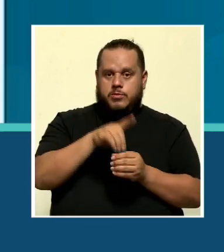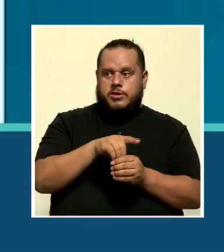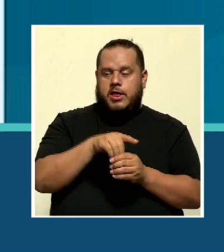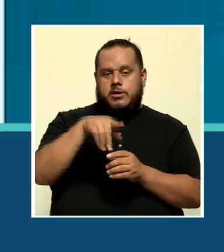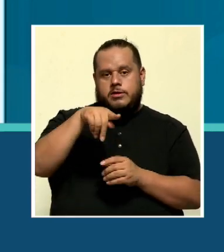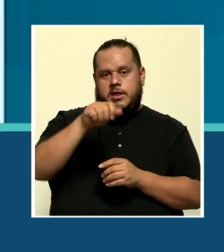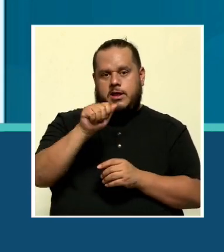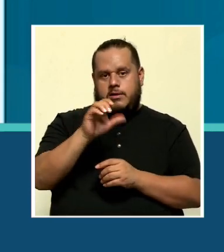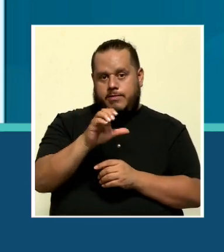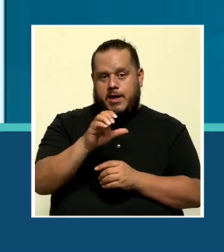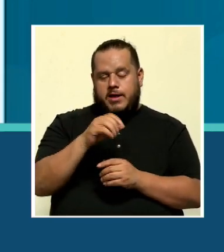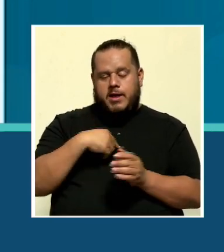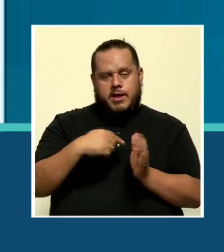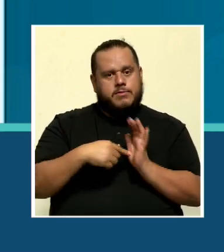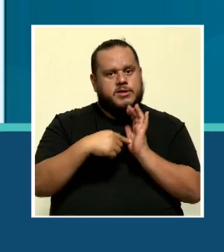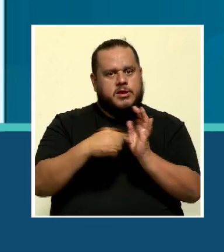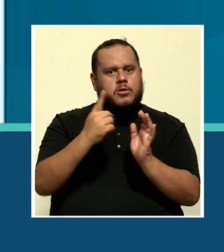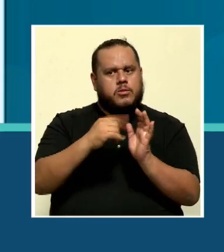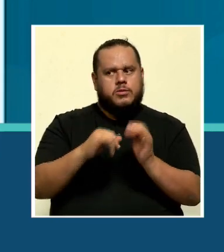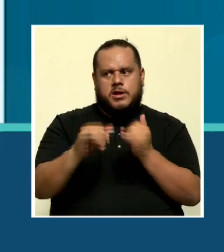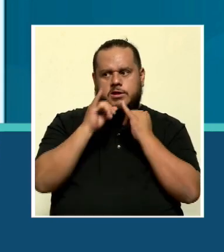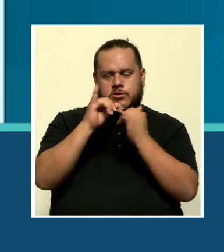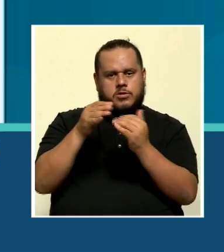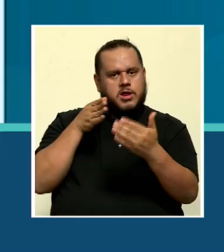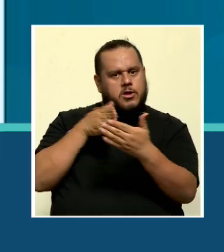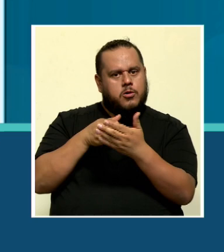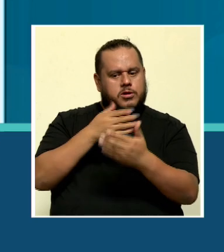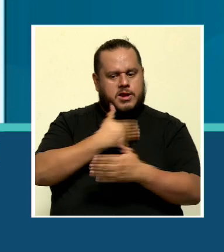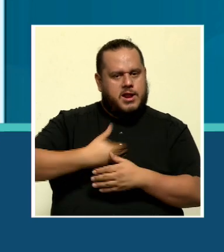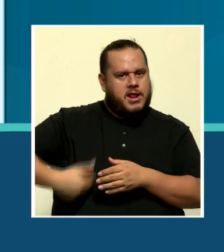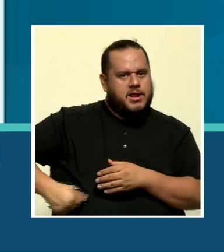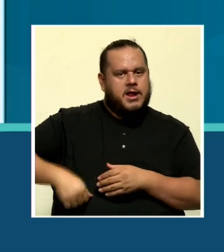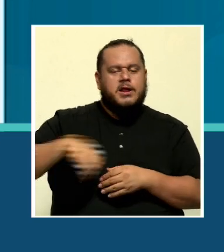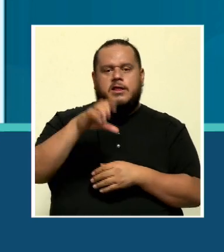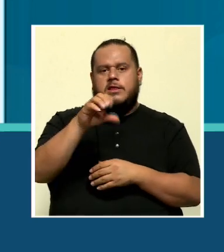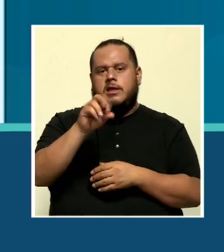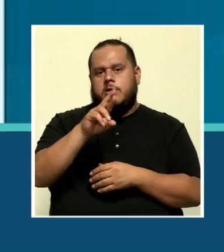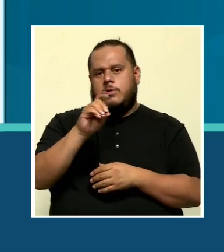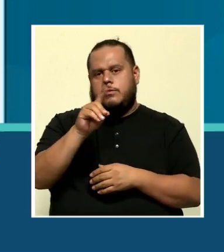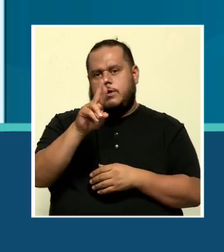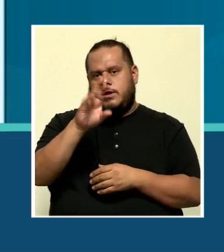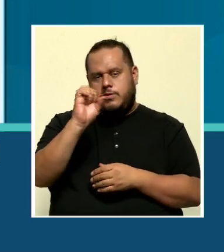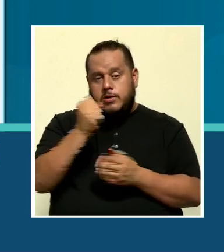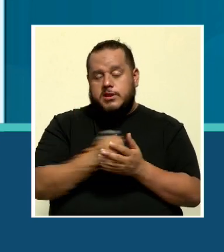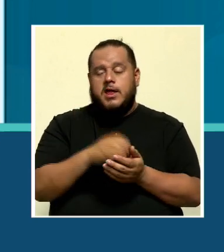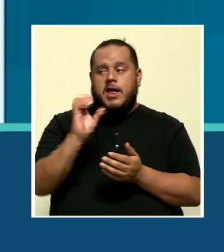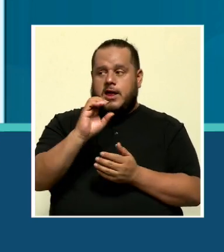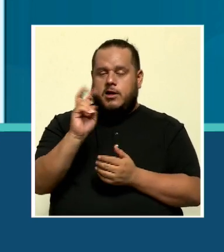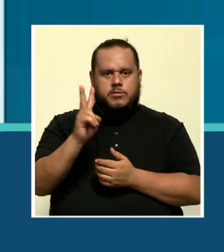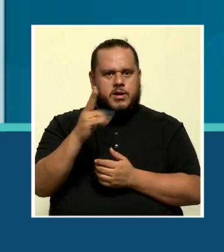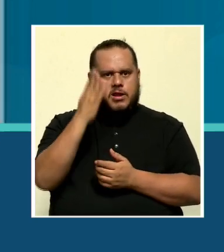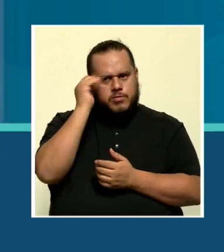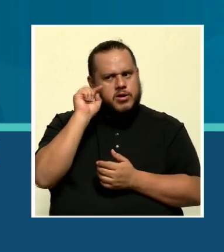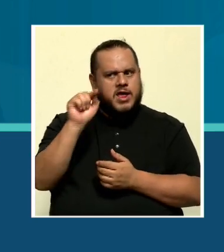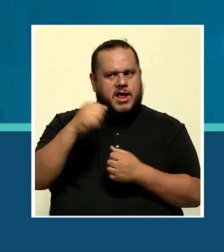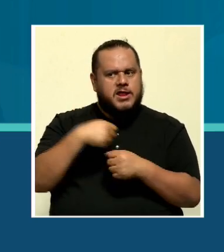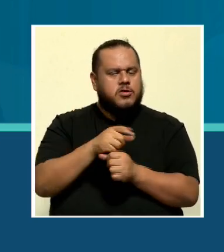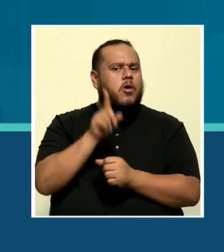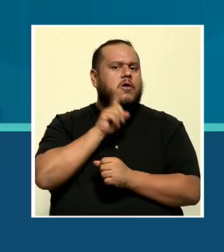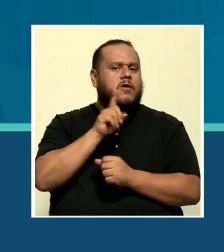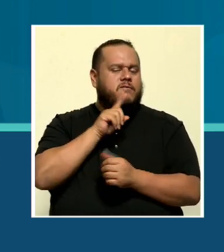Acción Ciudadana presentaron una denuncia contra el alcalde de Corredores, Carlos Viales, por el supuesto delito de falso